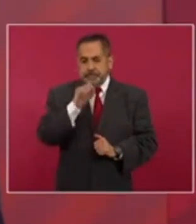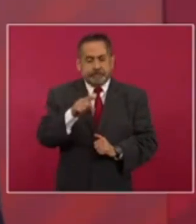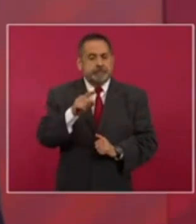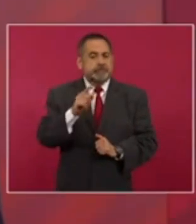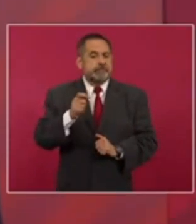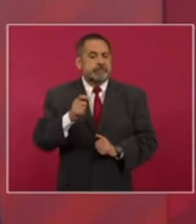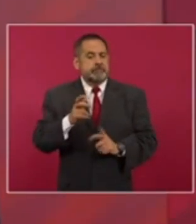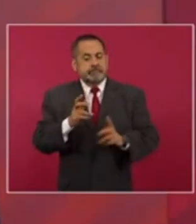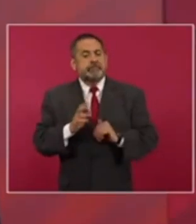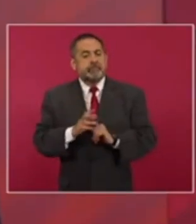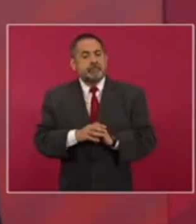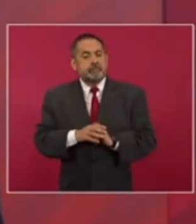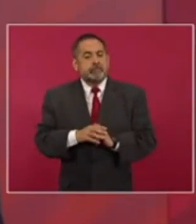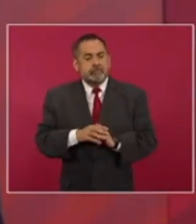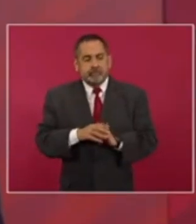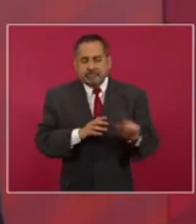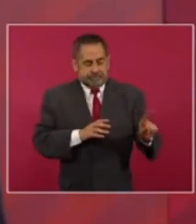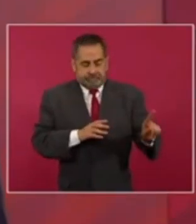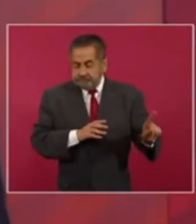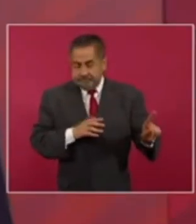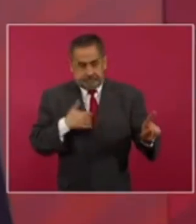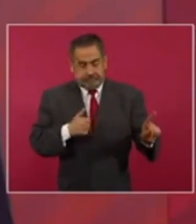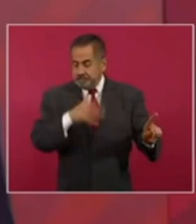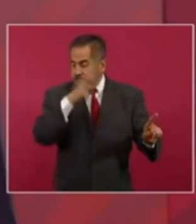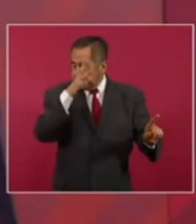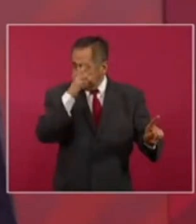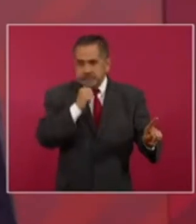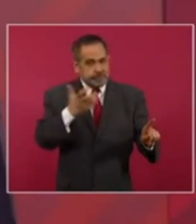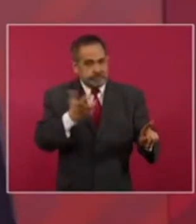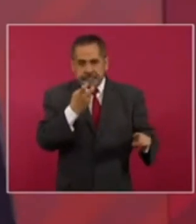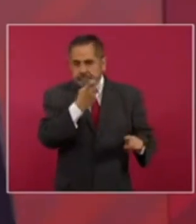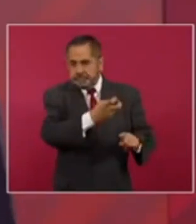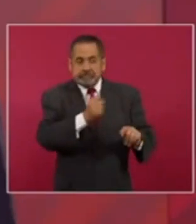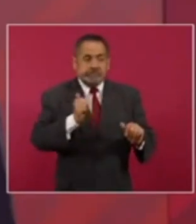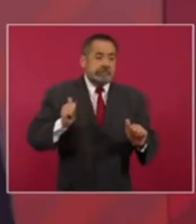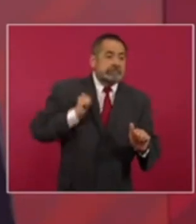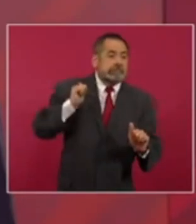ya están entendiendo que eso no se puede hacer.